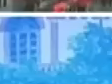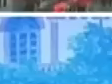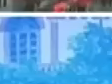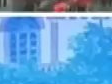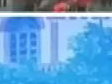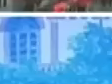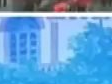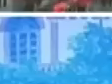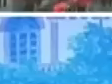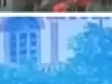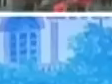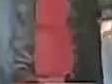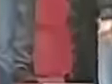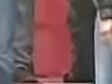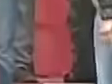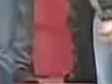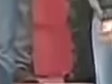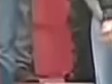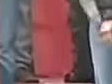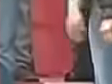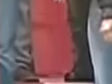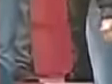juro por mi pueblo,